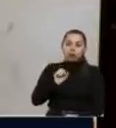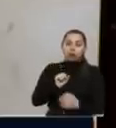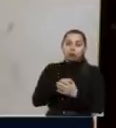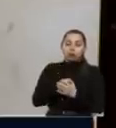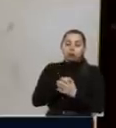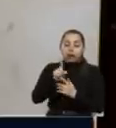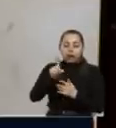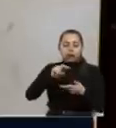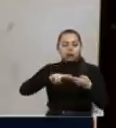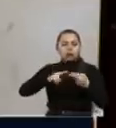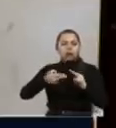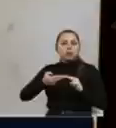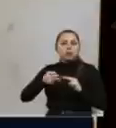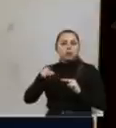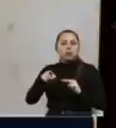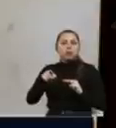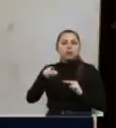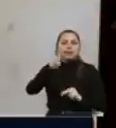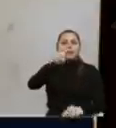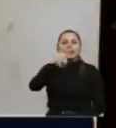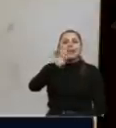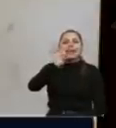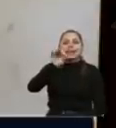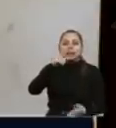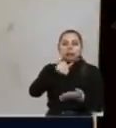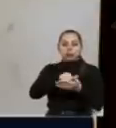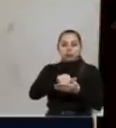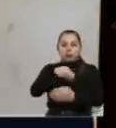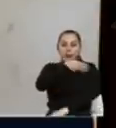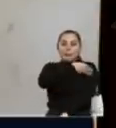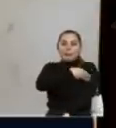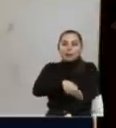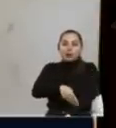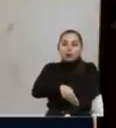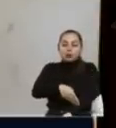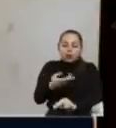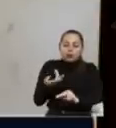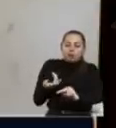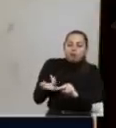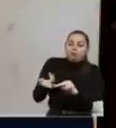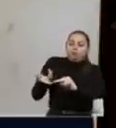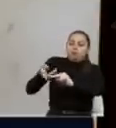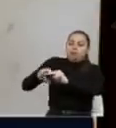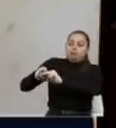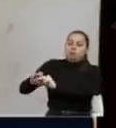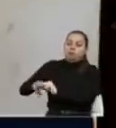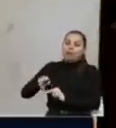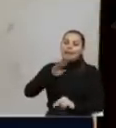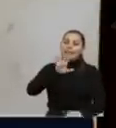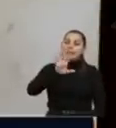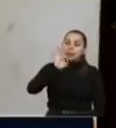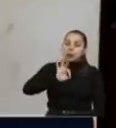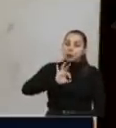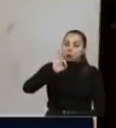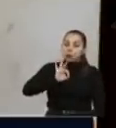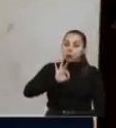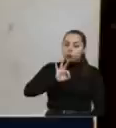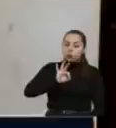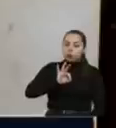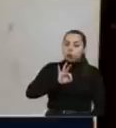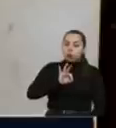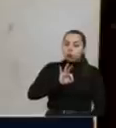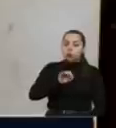eso representa 73.000 millones, aumentarles el 5% a